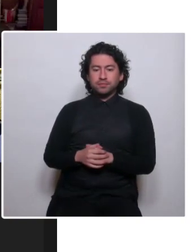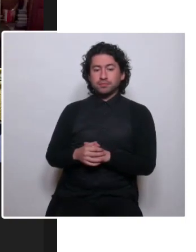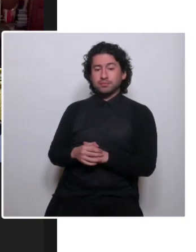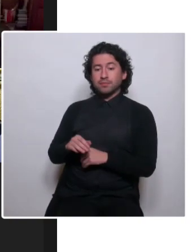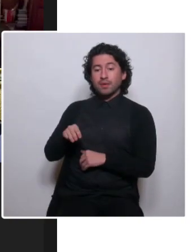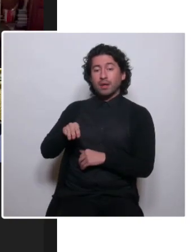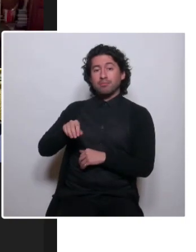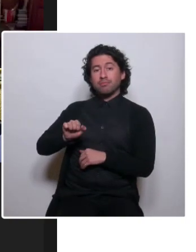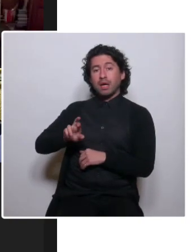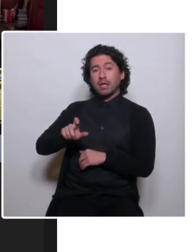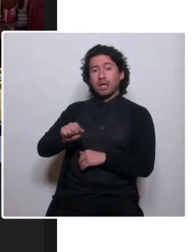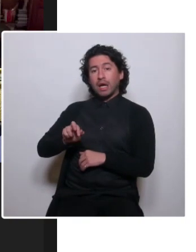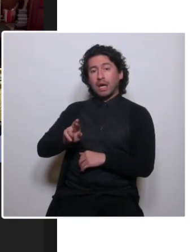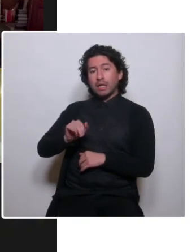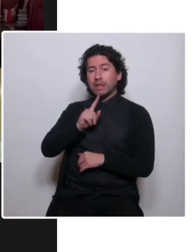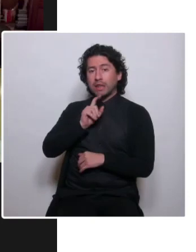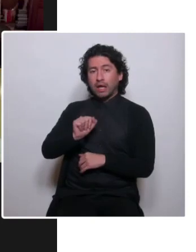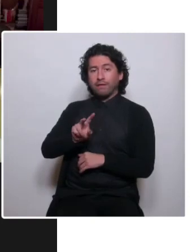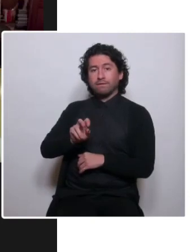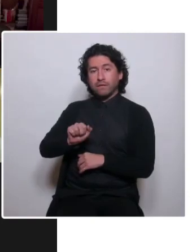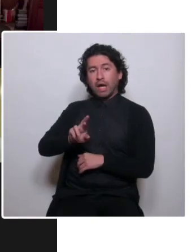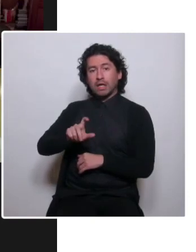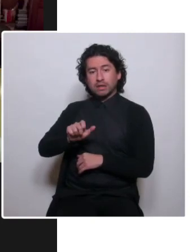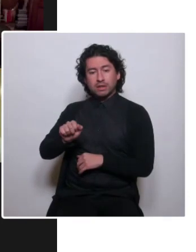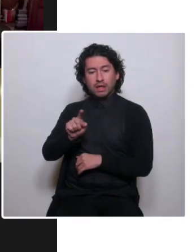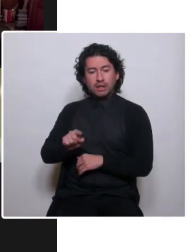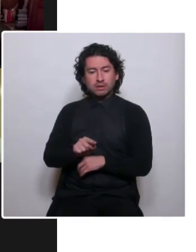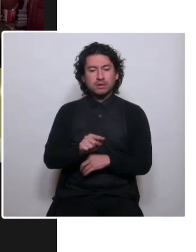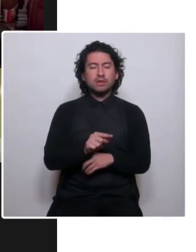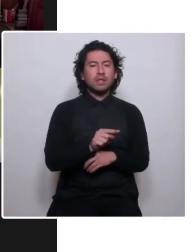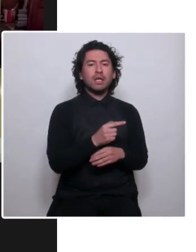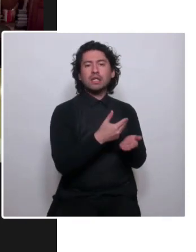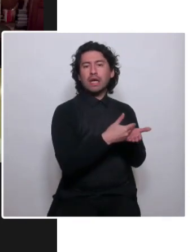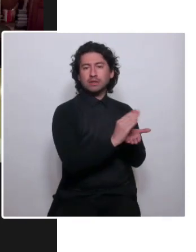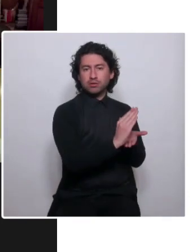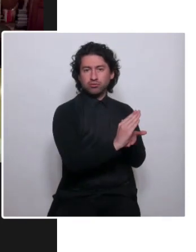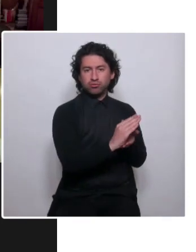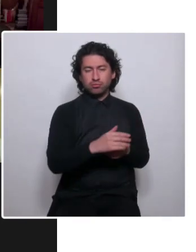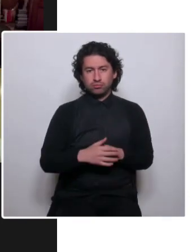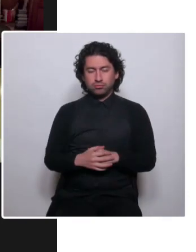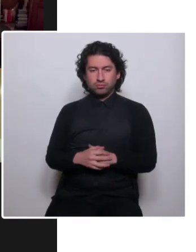Convencional Margarita Vargas, ¿cómo vota? Rechazo, señor secretario.